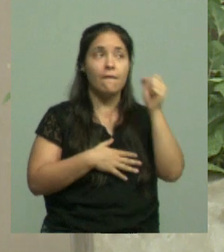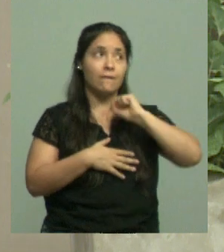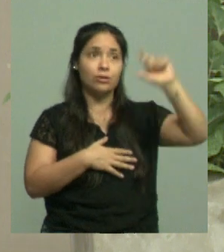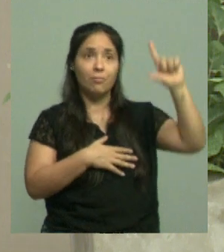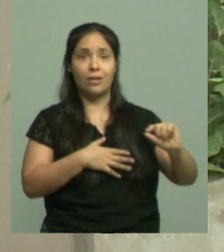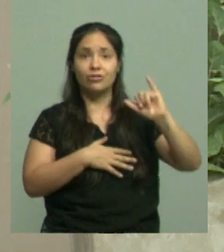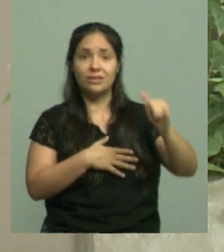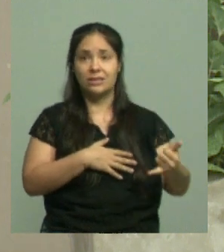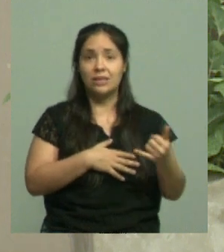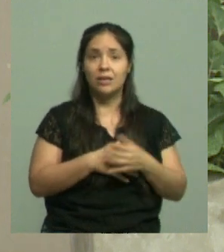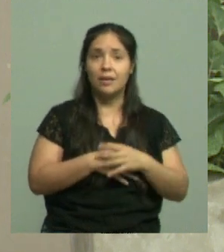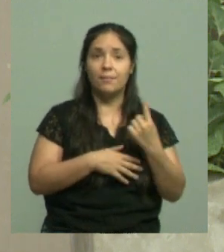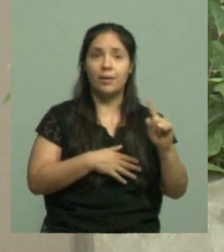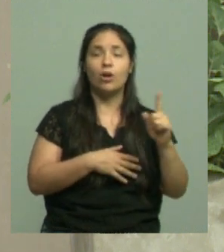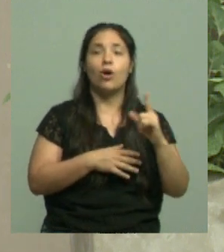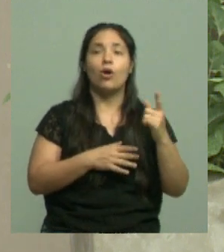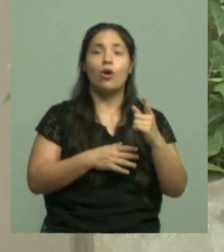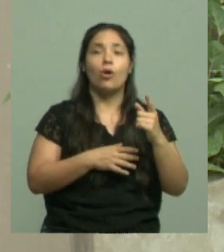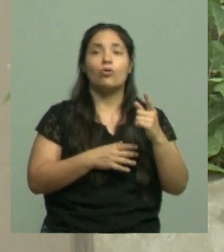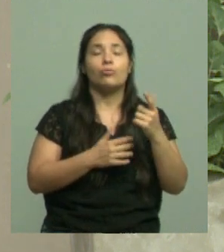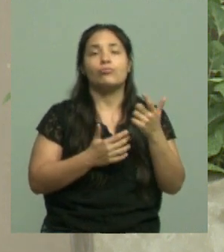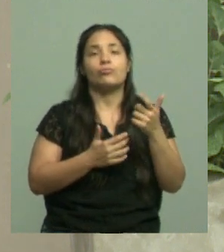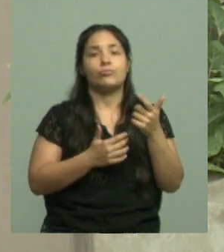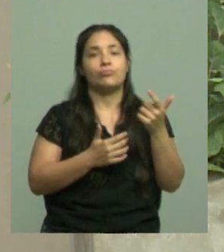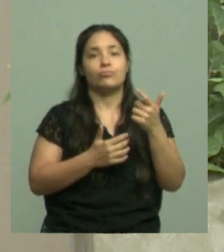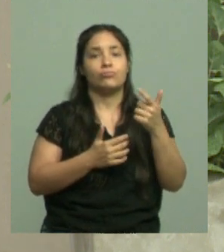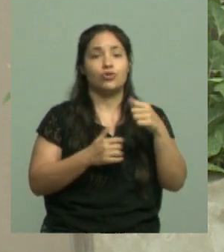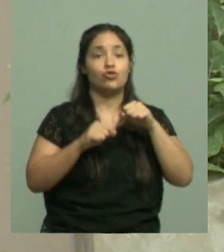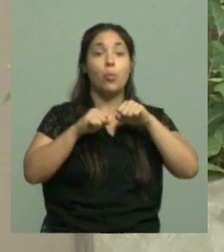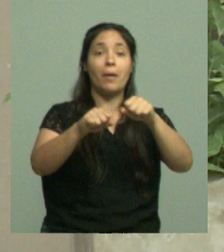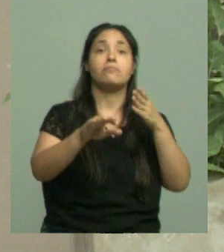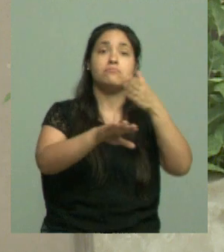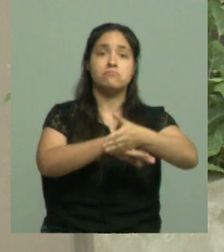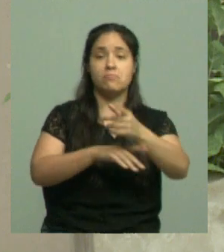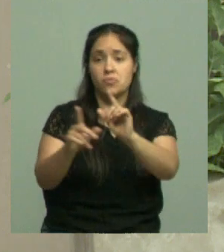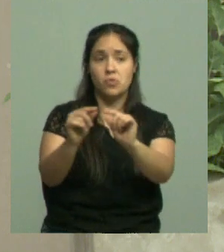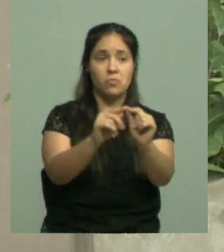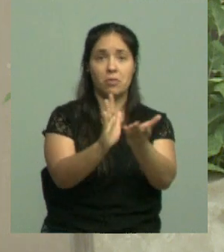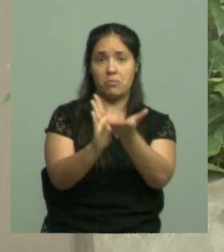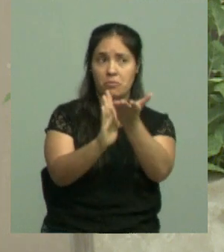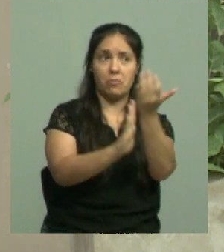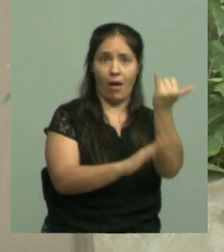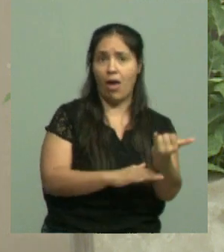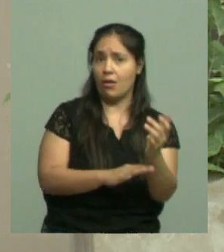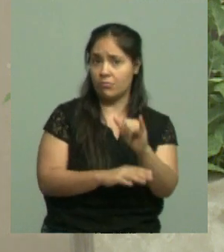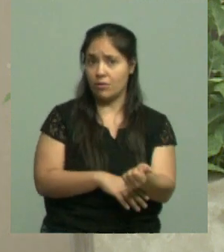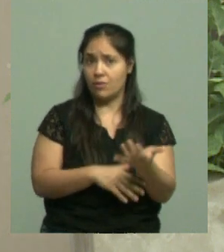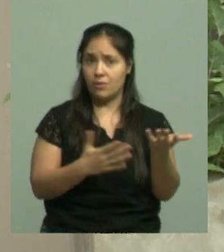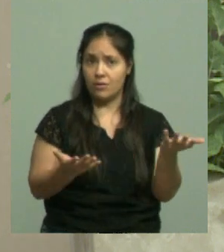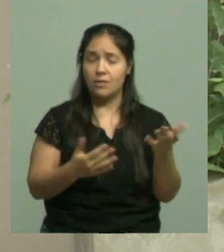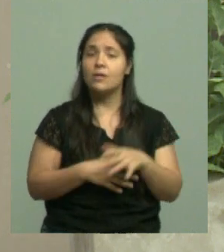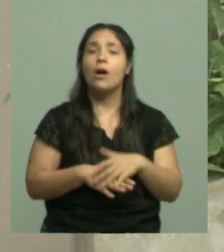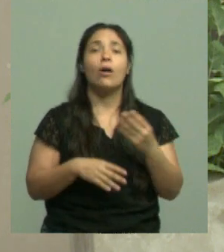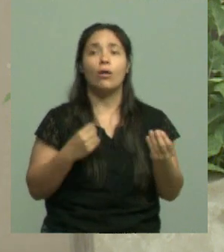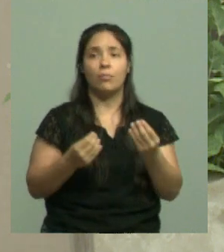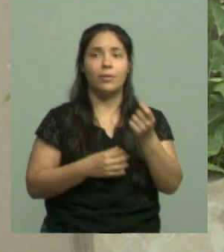pero yo voy al supermercado y están remarcando, ¿no? ¿Cómo es Sí, eso? ¿Cómo se da? Porque vos ves que hay, salvo encontrás,